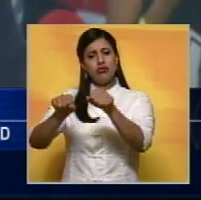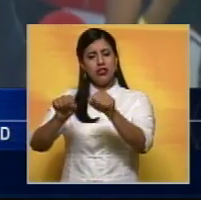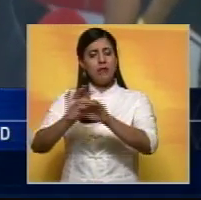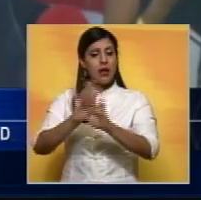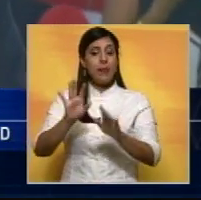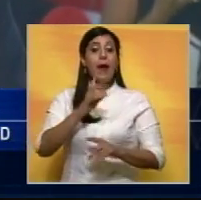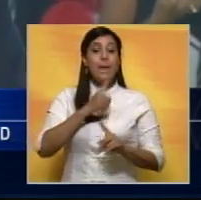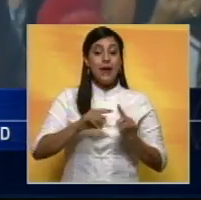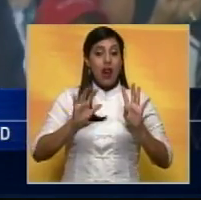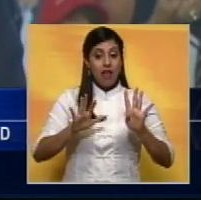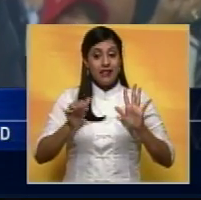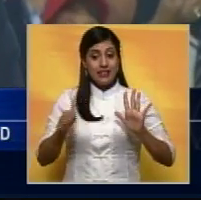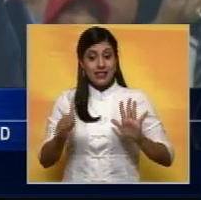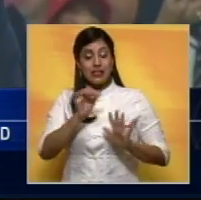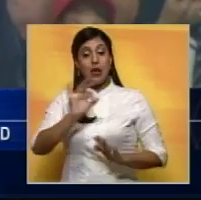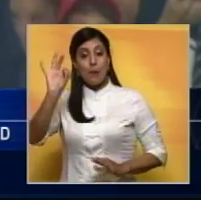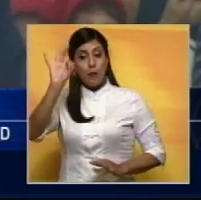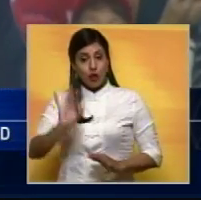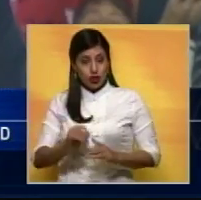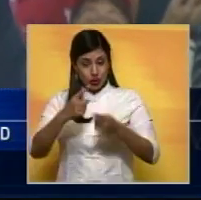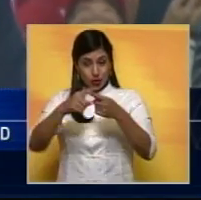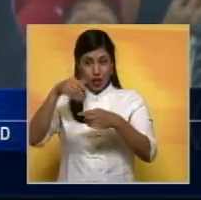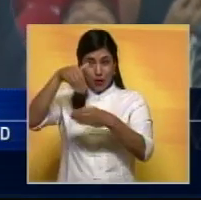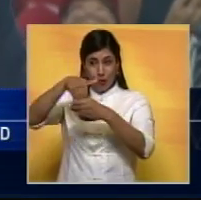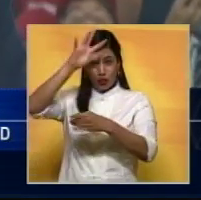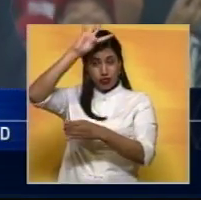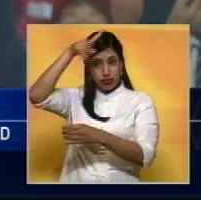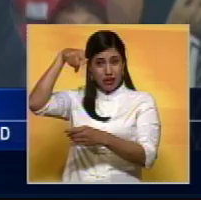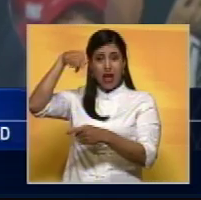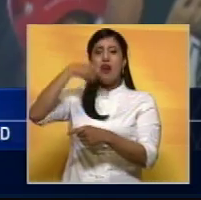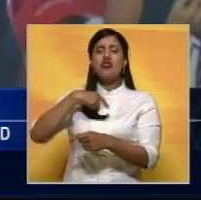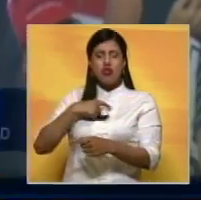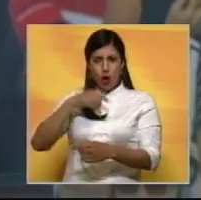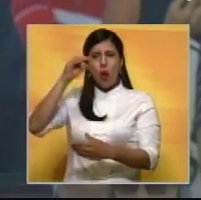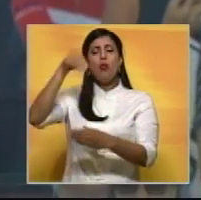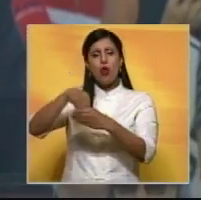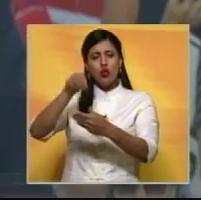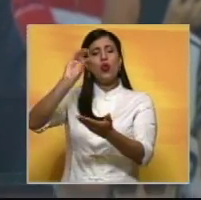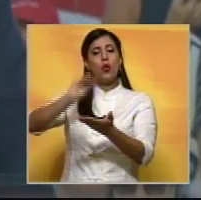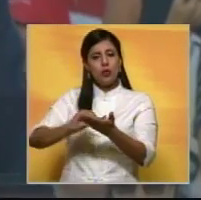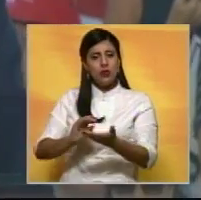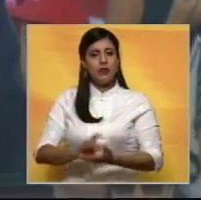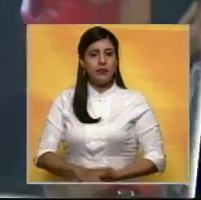embargo, 96% de los que votaron por Trump aseguraron que lo volverían a hacer.